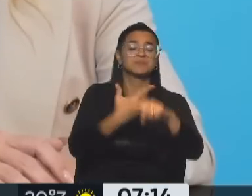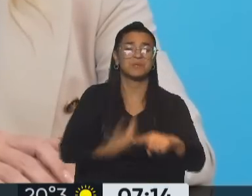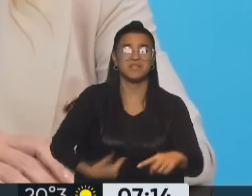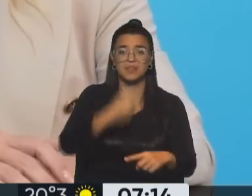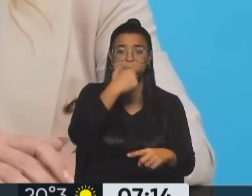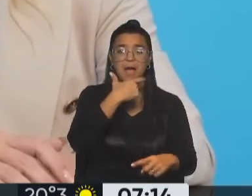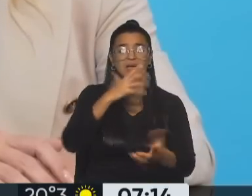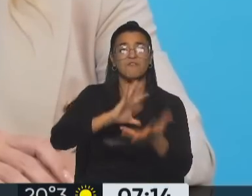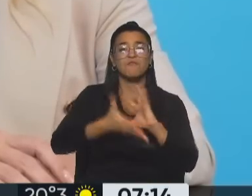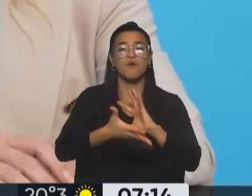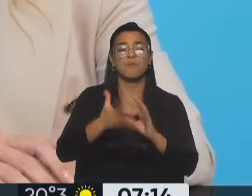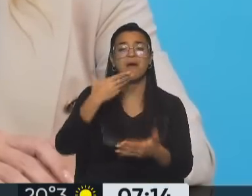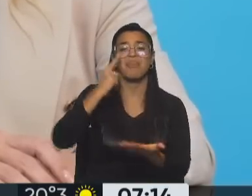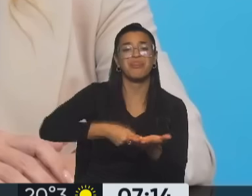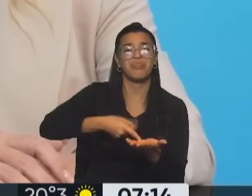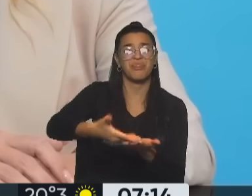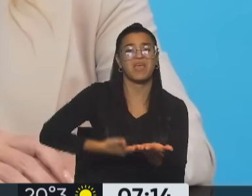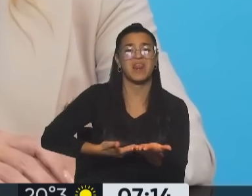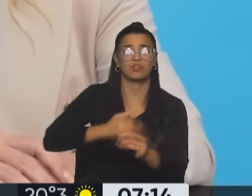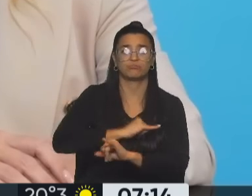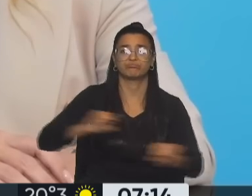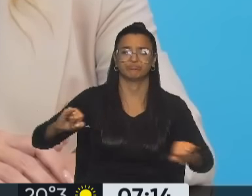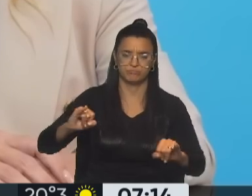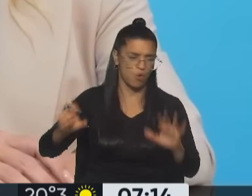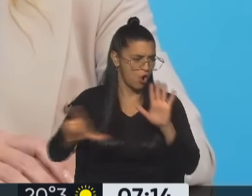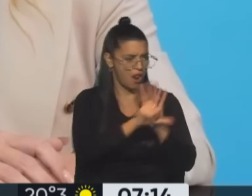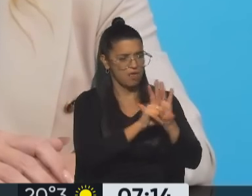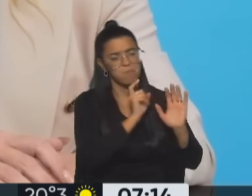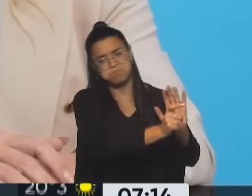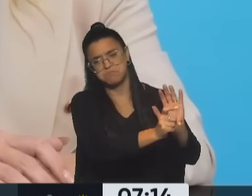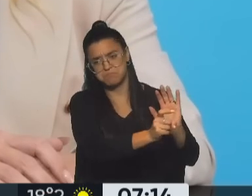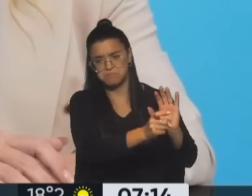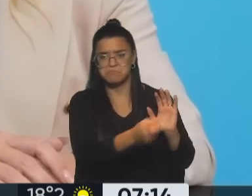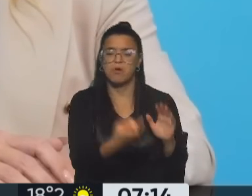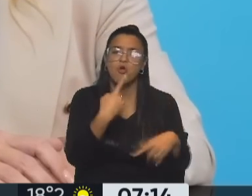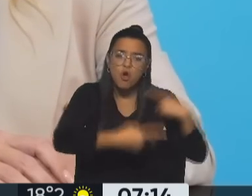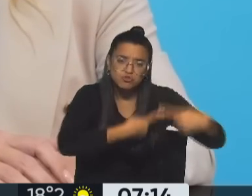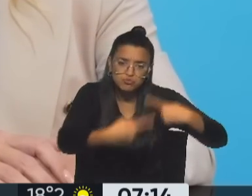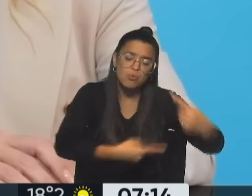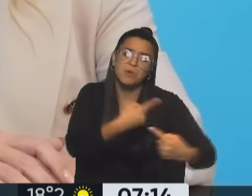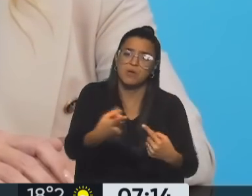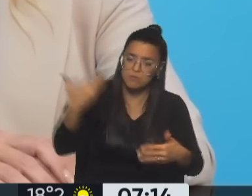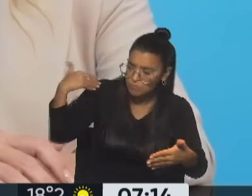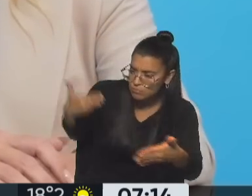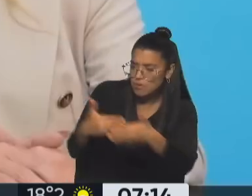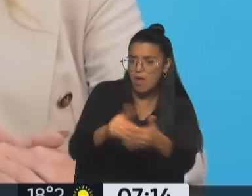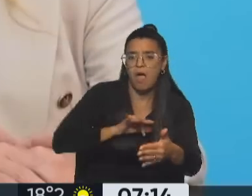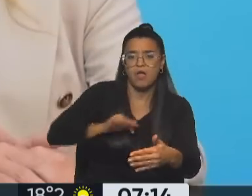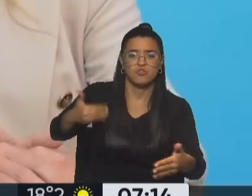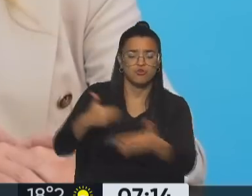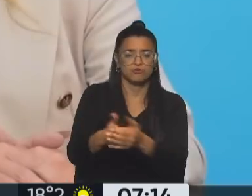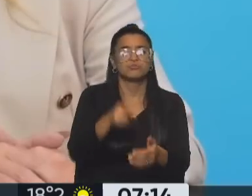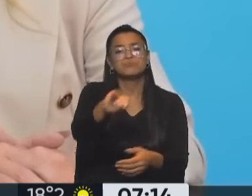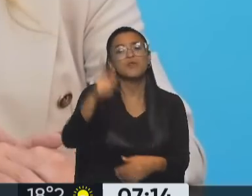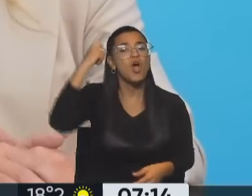Macri mediante un decreto, rompiendo todas las leyes y la costumbre de los últimos años.